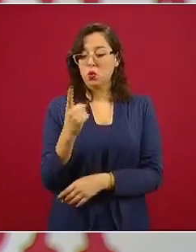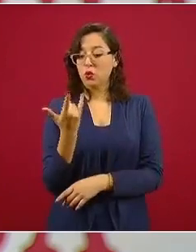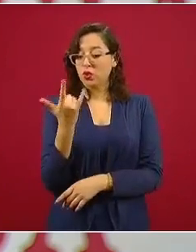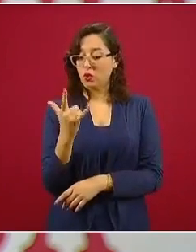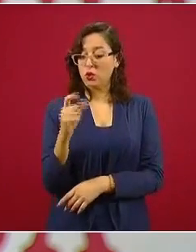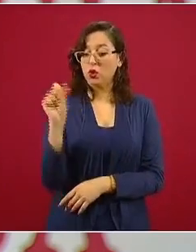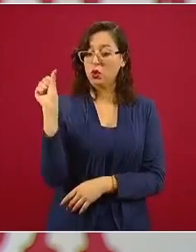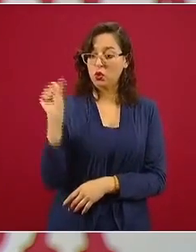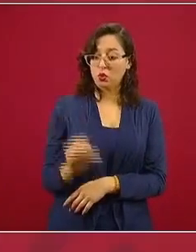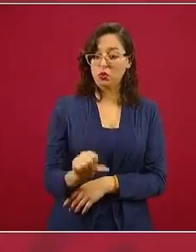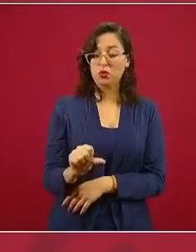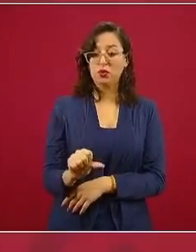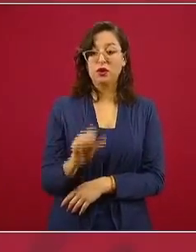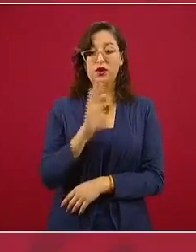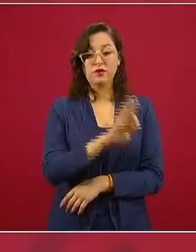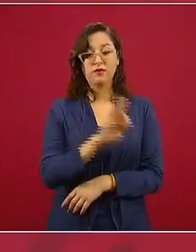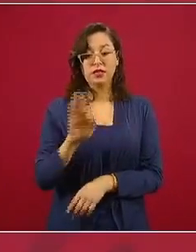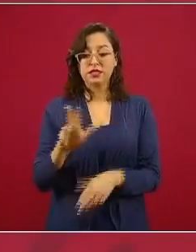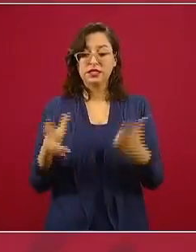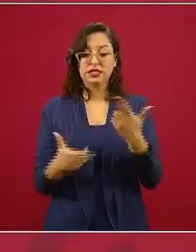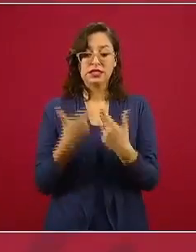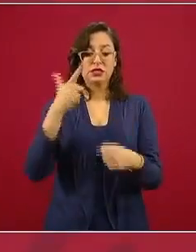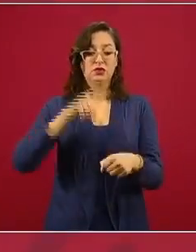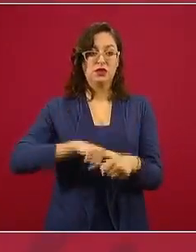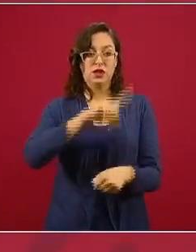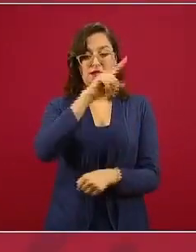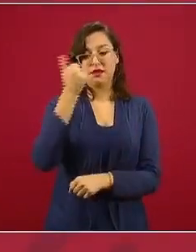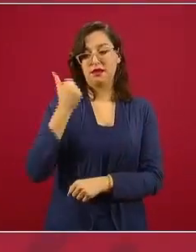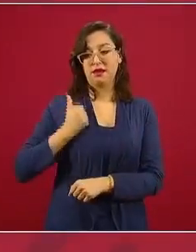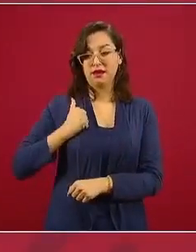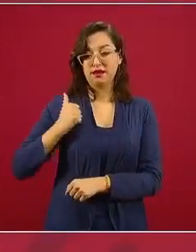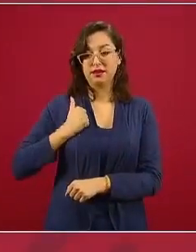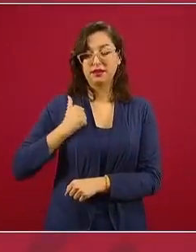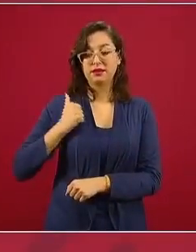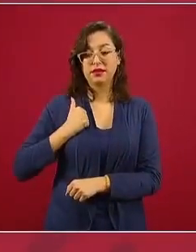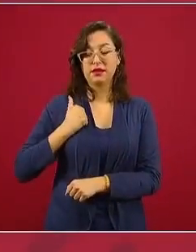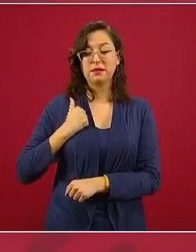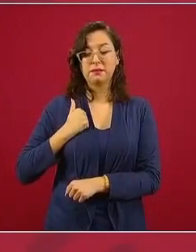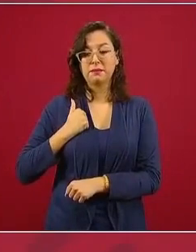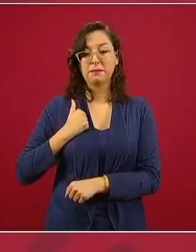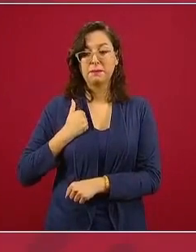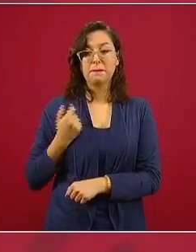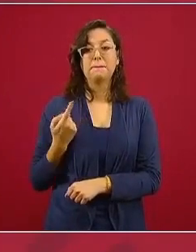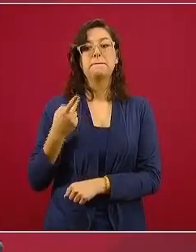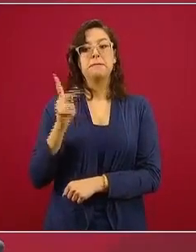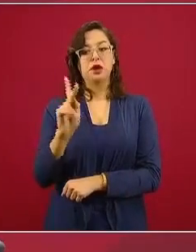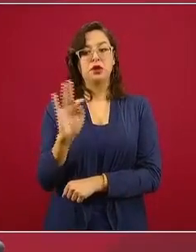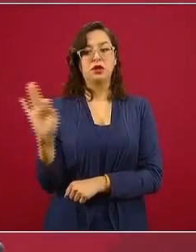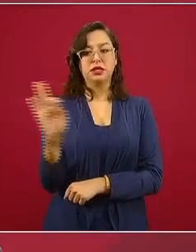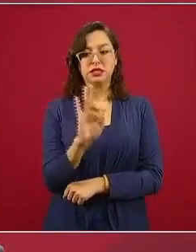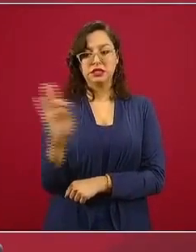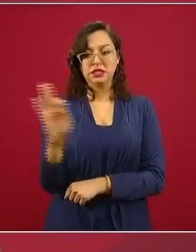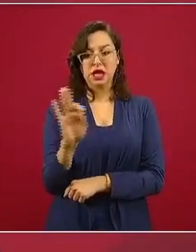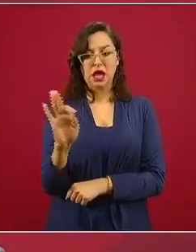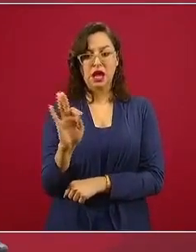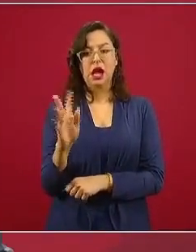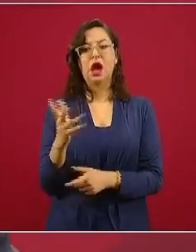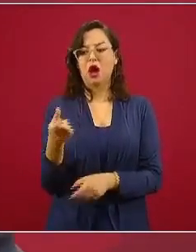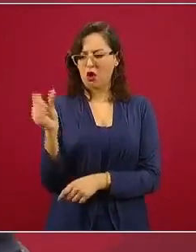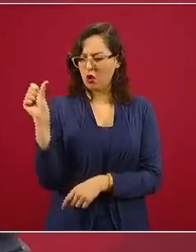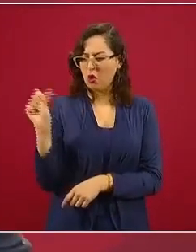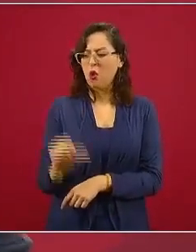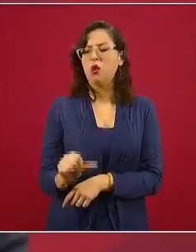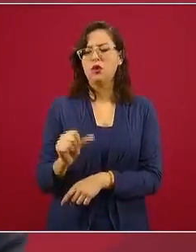hoy, es la fecha nacional del Canadá, pero sí algún tipo de celebración,